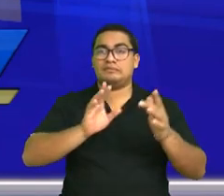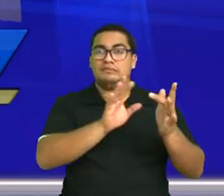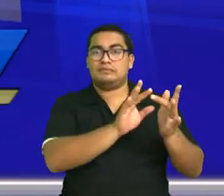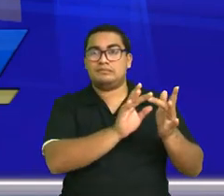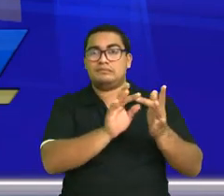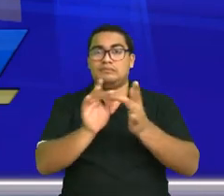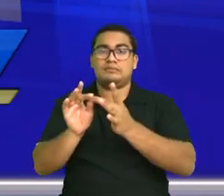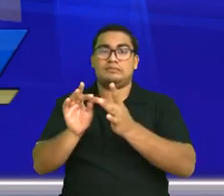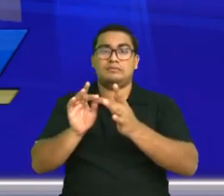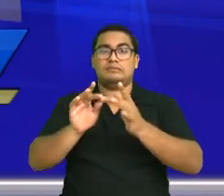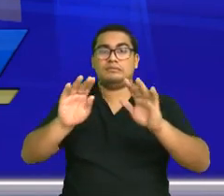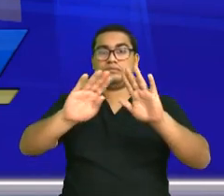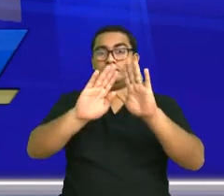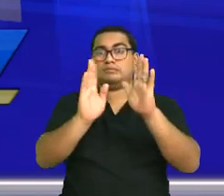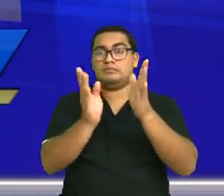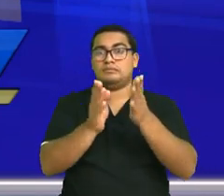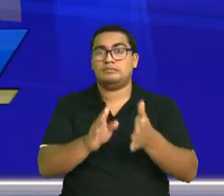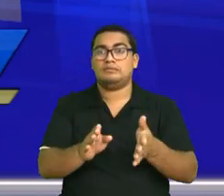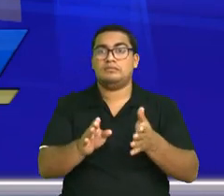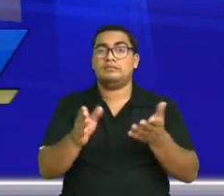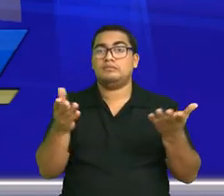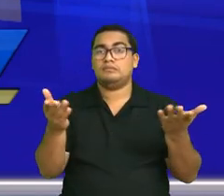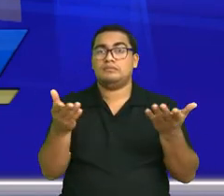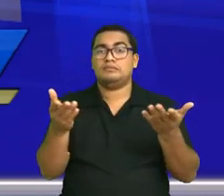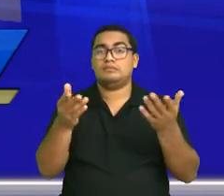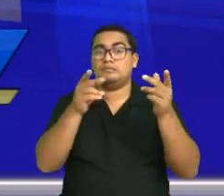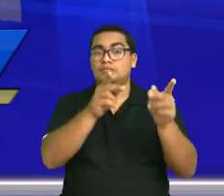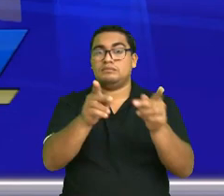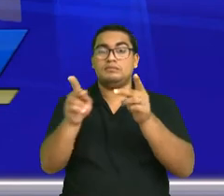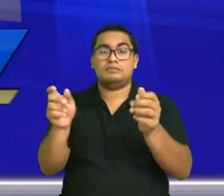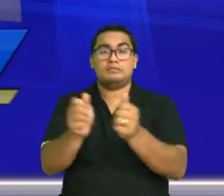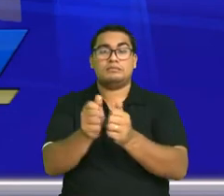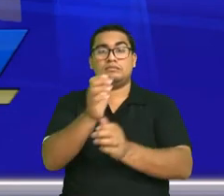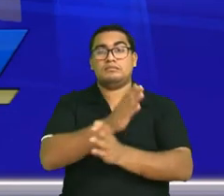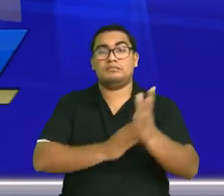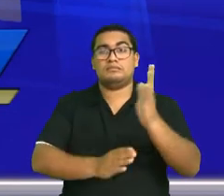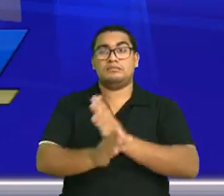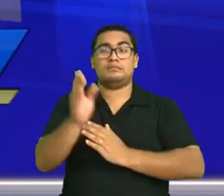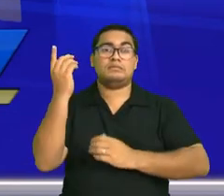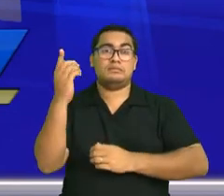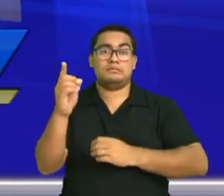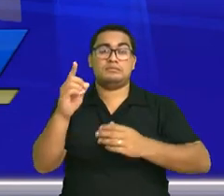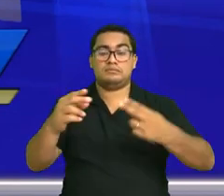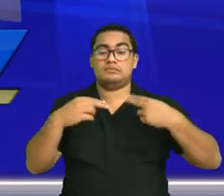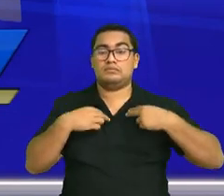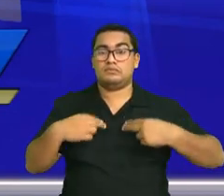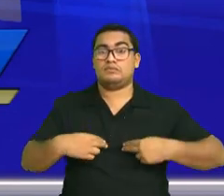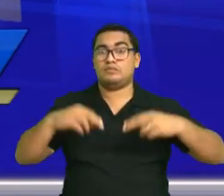procuradora especial, ¿verdad?, de personas con discapacidad. Y